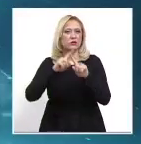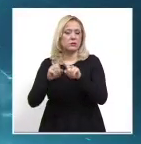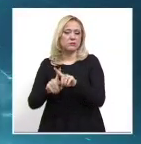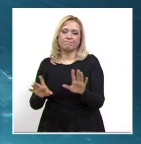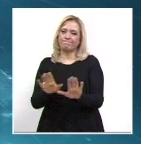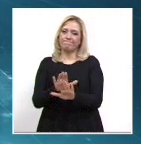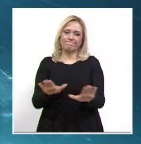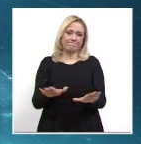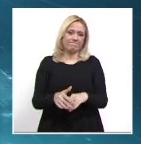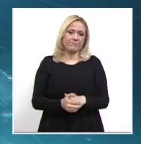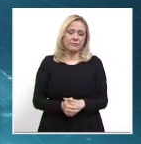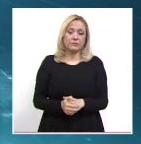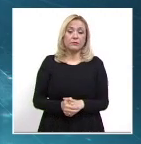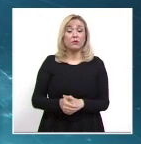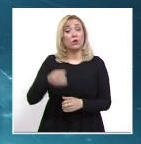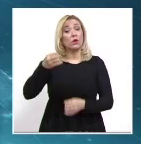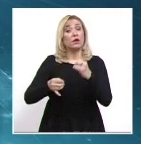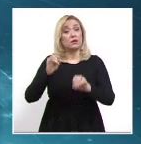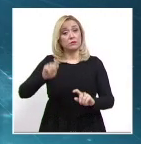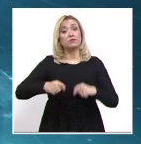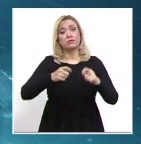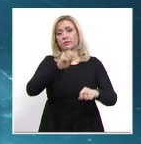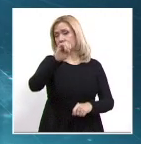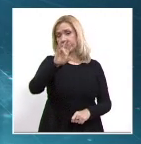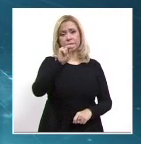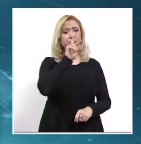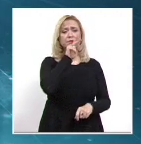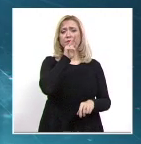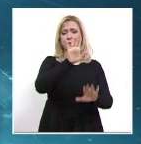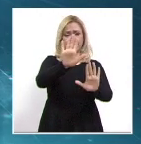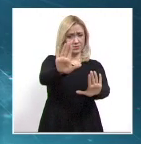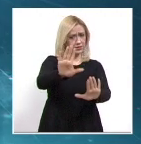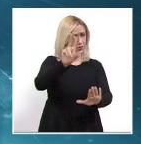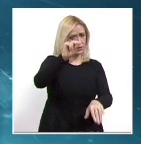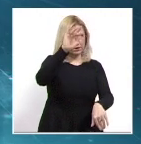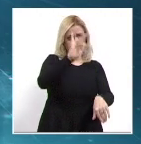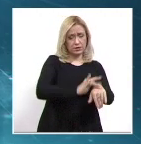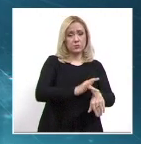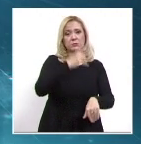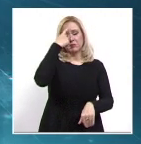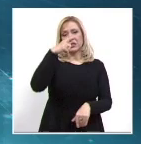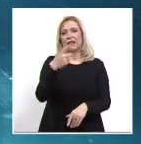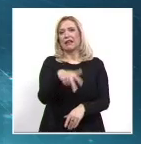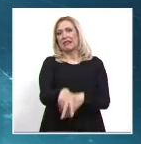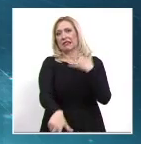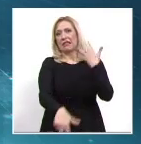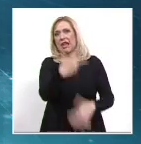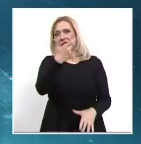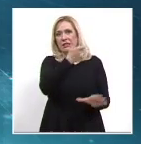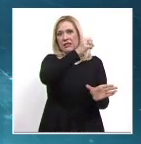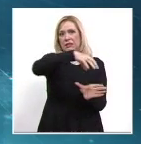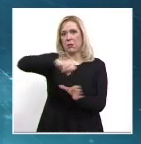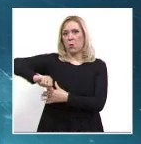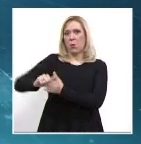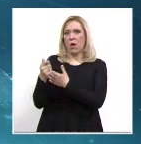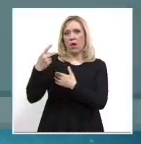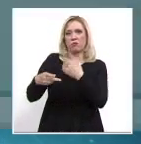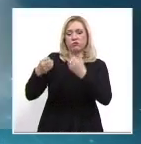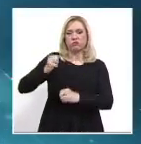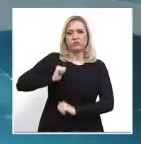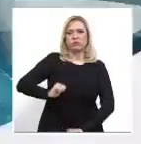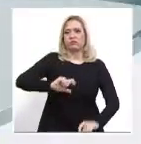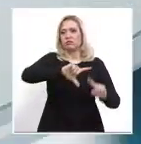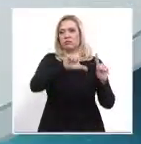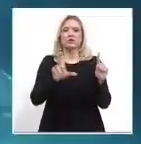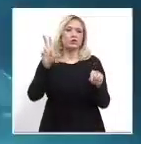Juzgado de Distrito concedió suspensión definitiva contra el decreto que ordena desaparecer fideicomisos del Poder Judicial Federal.